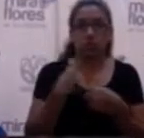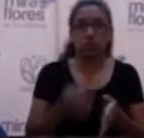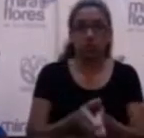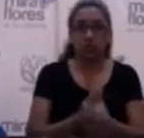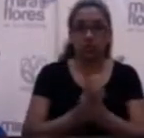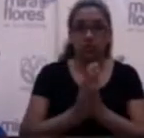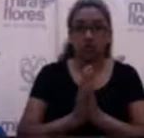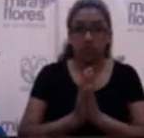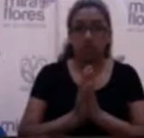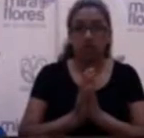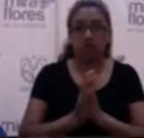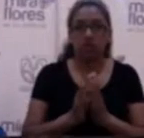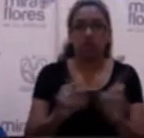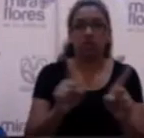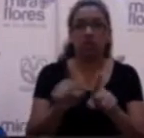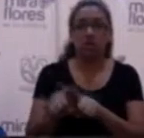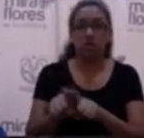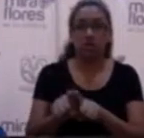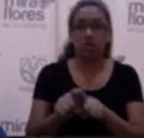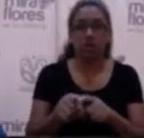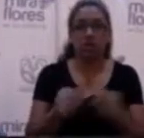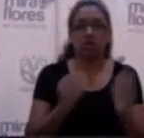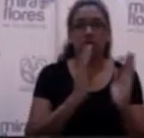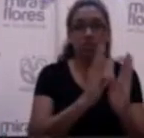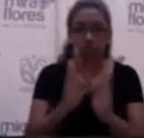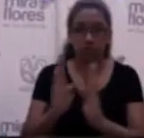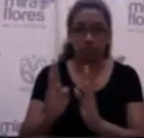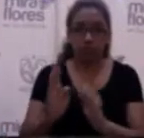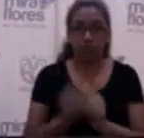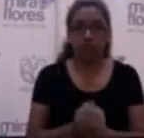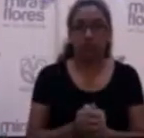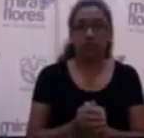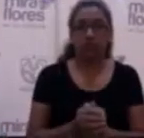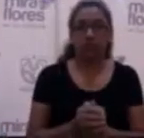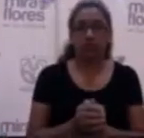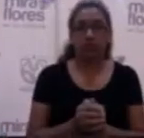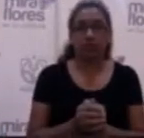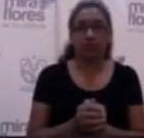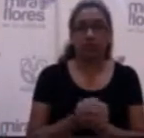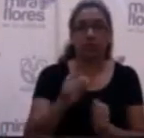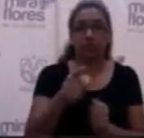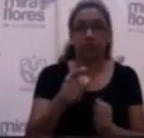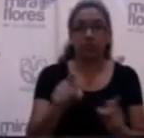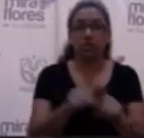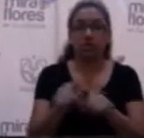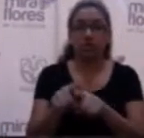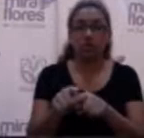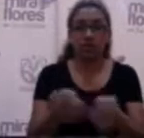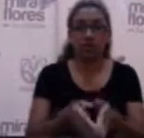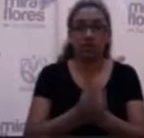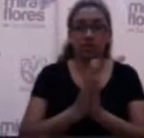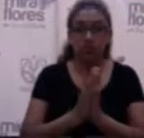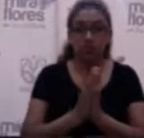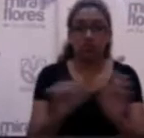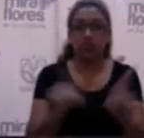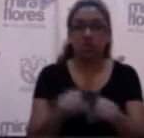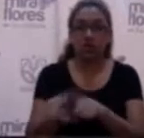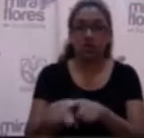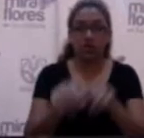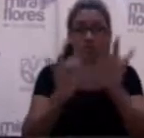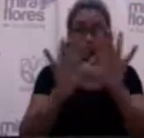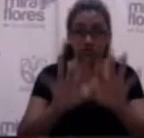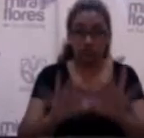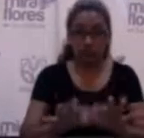es que se guarden las formas, hay que cumplir ciertas formas. Y esas formas son que usted haga el pedido por escrito a